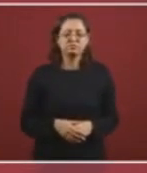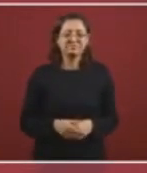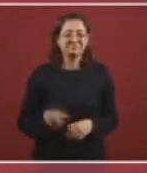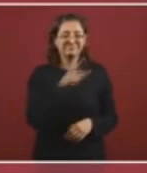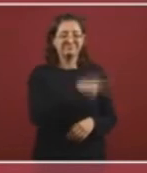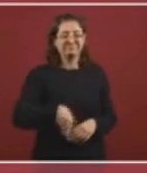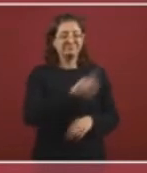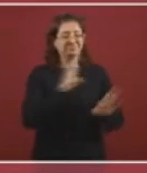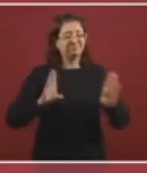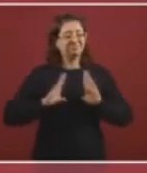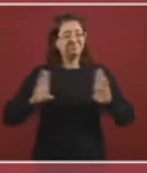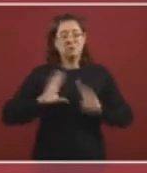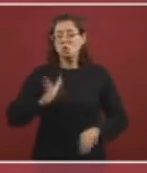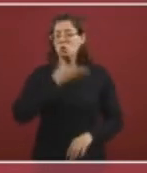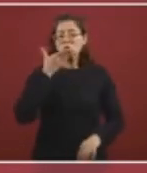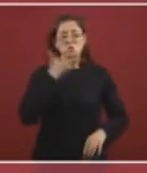represores: